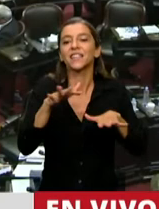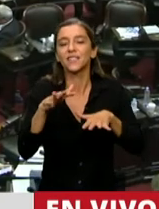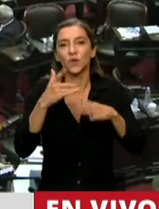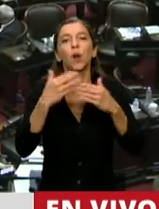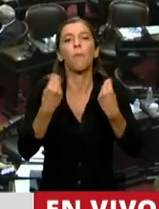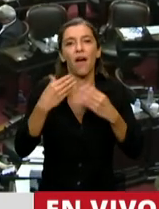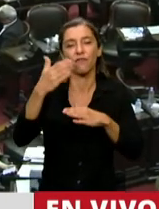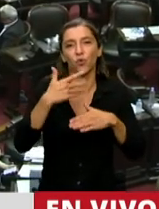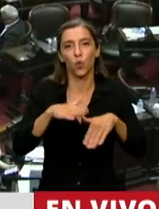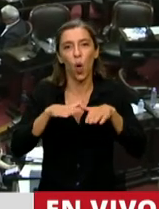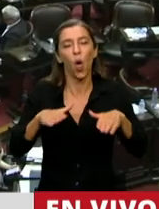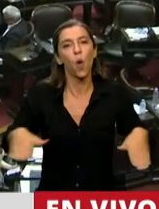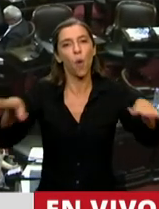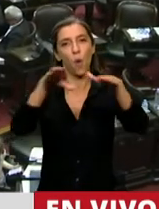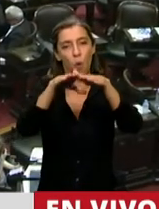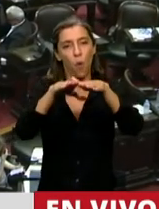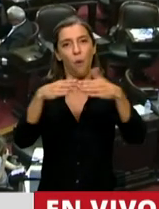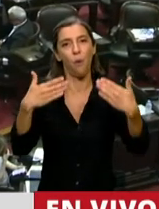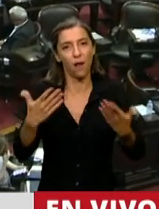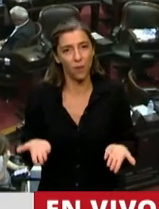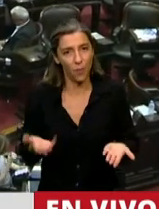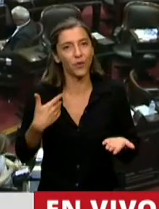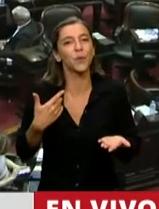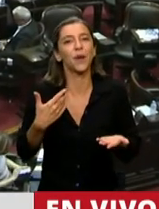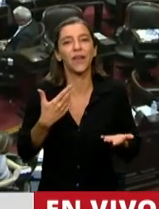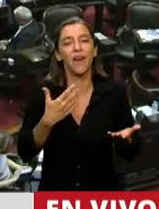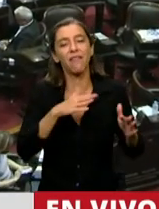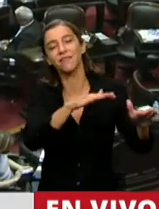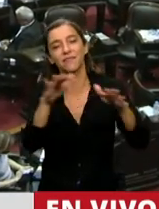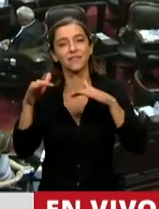mayor equidad, mayor igualdad de oportunidades y para que realmente